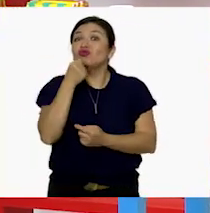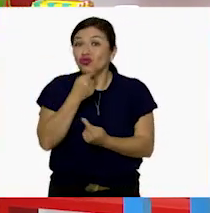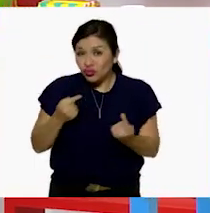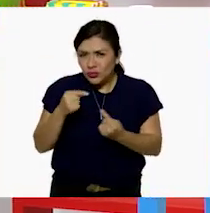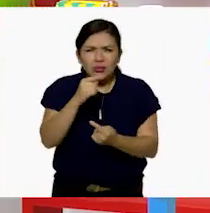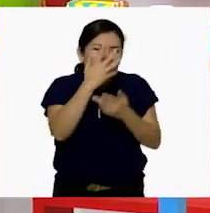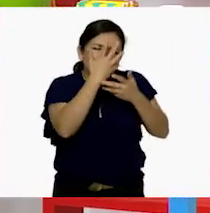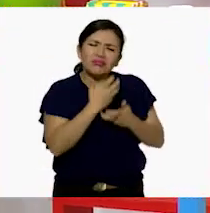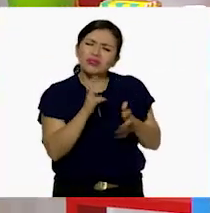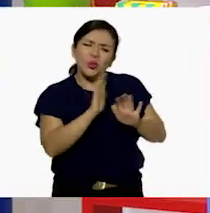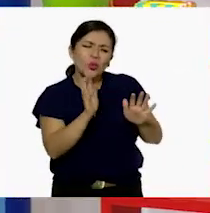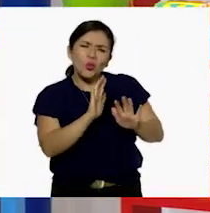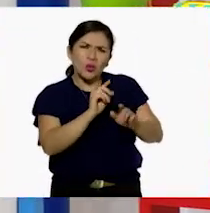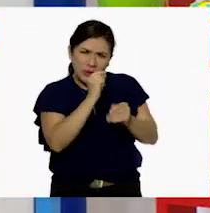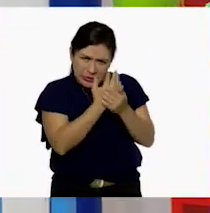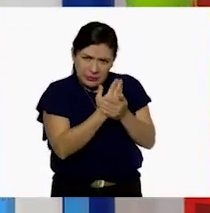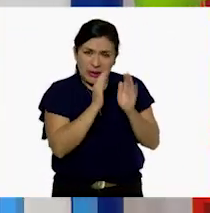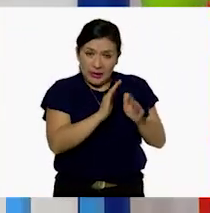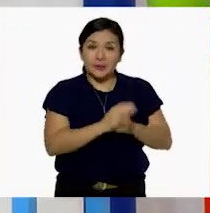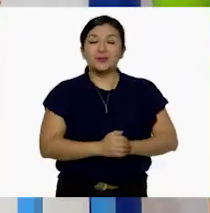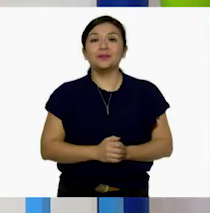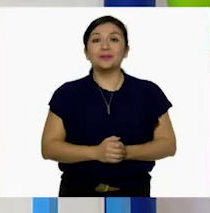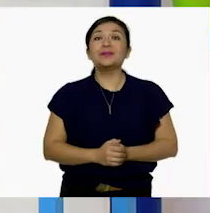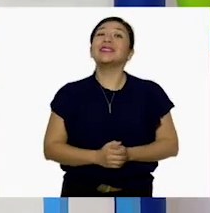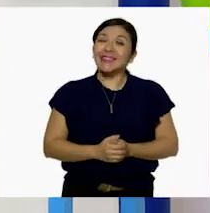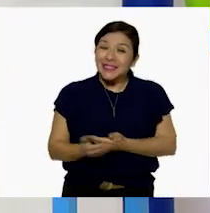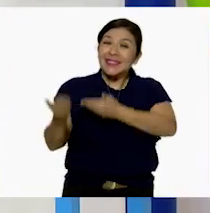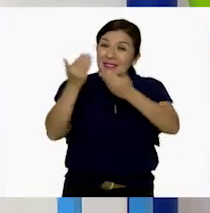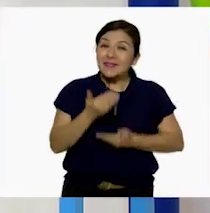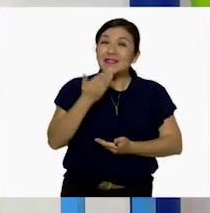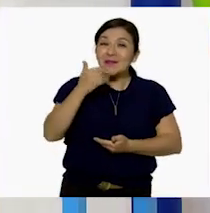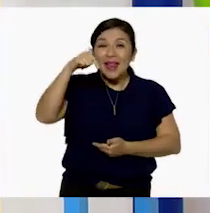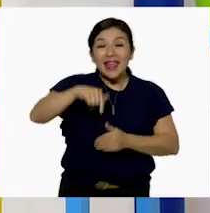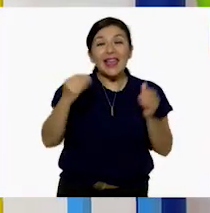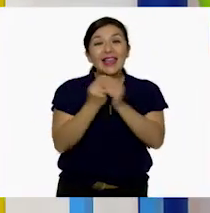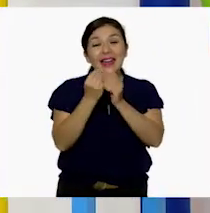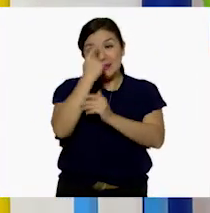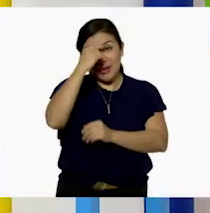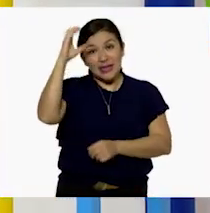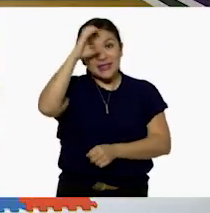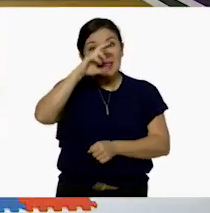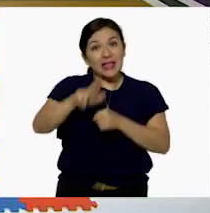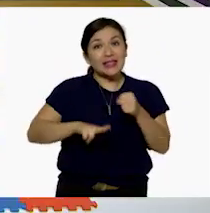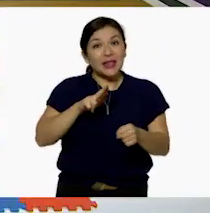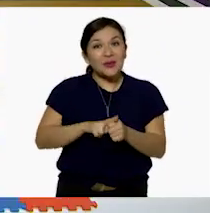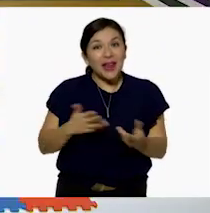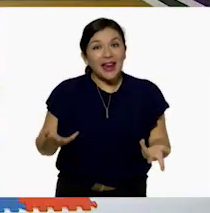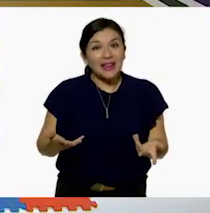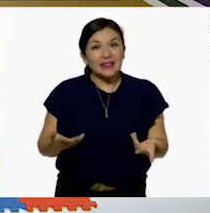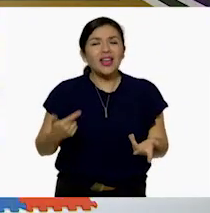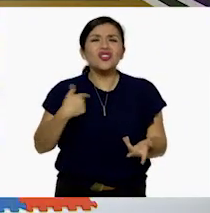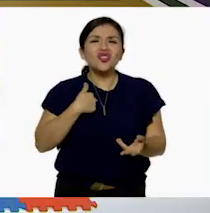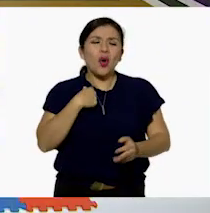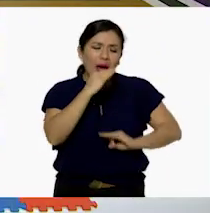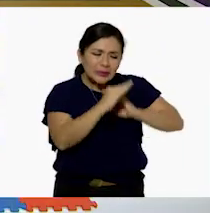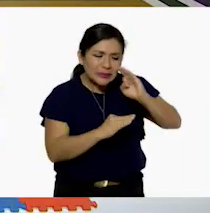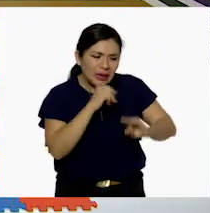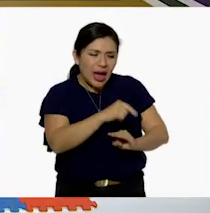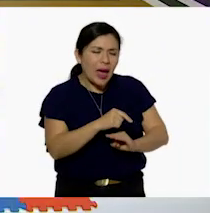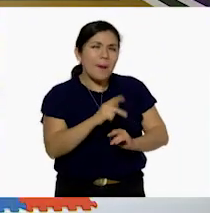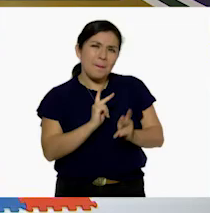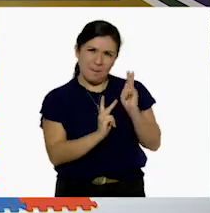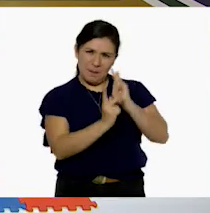No te pongas más triste. ¡Ah! Bienvenidos a una clase más de ciencias naturales. Estaba tratando de escuchar a la